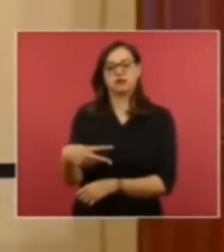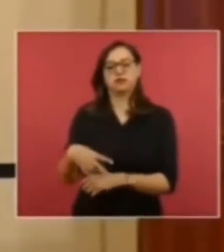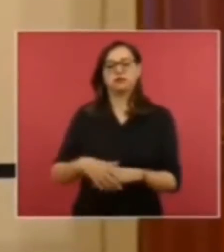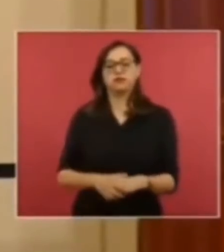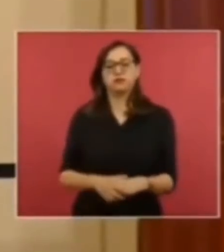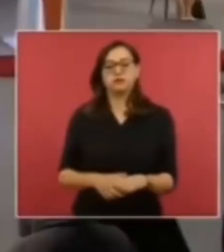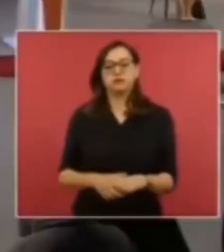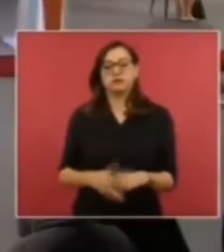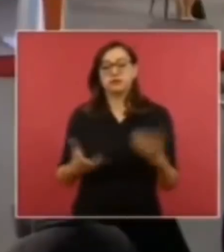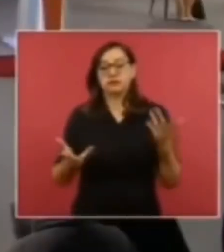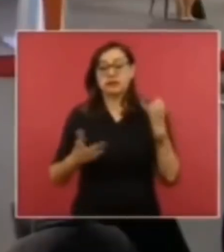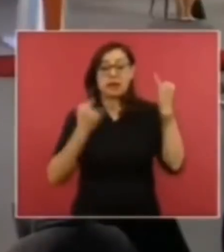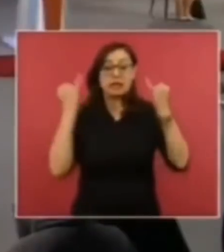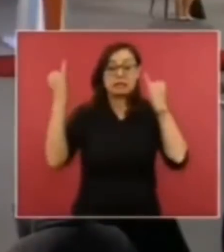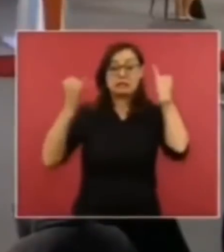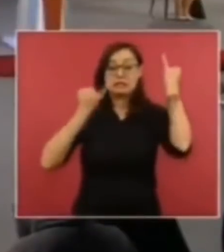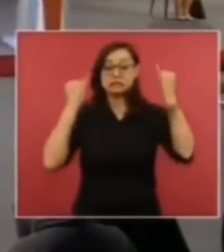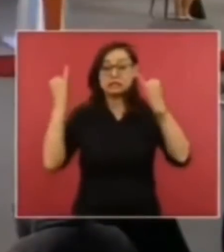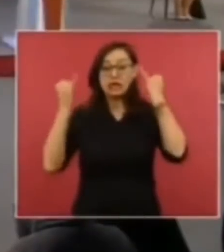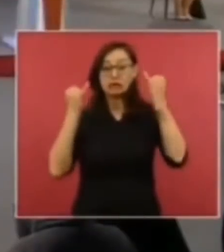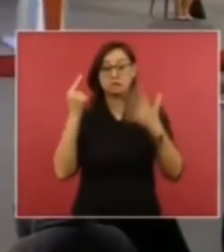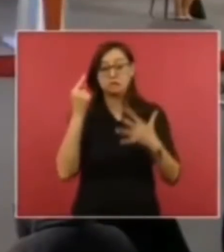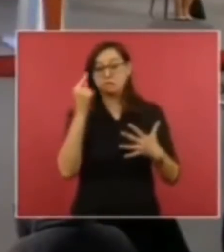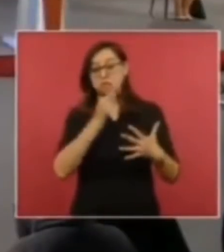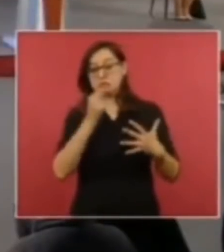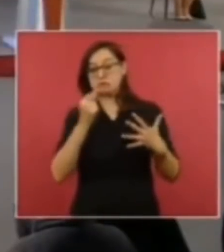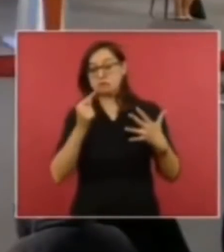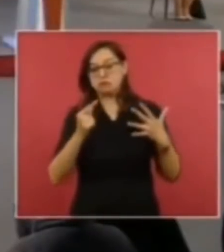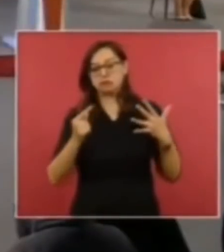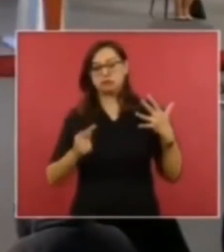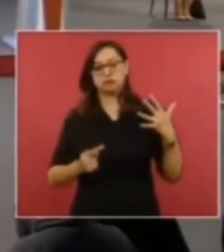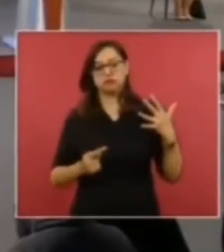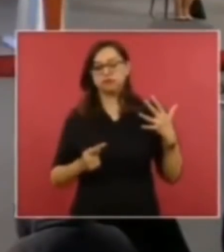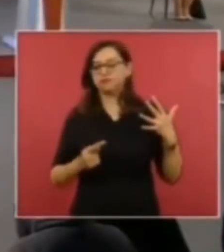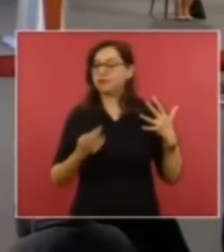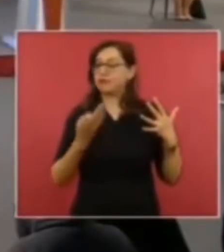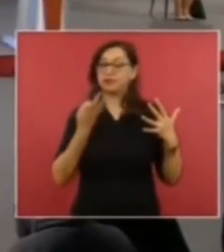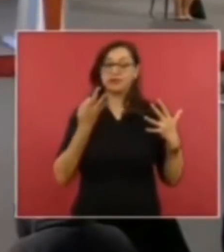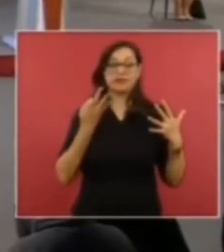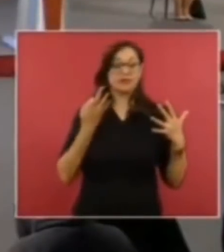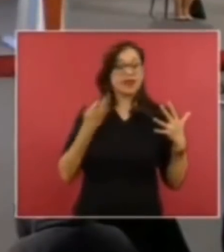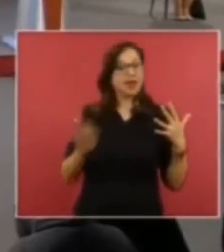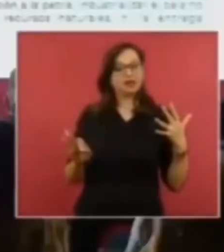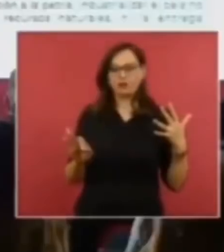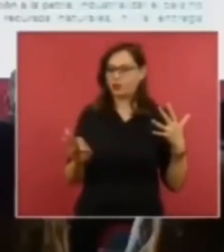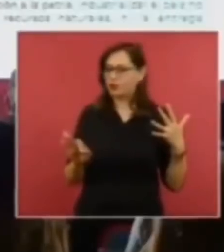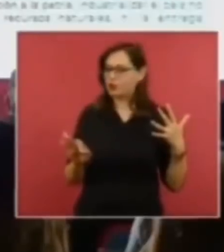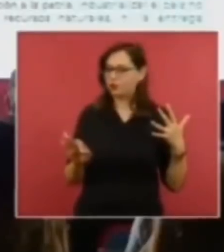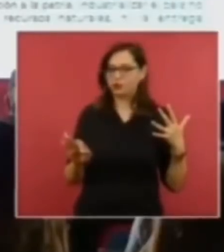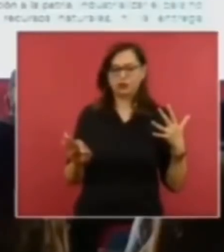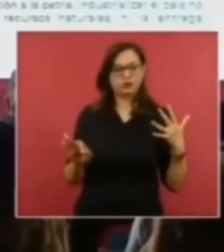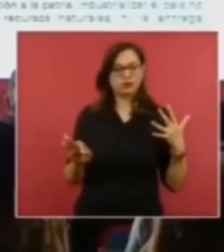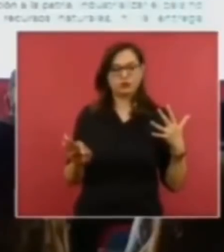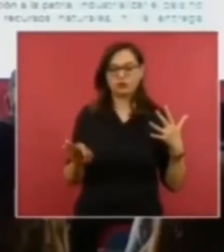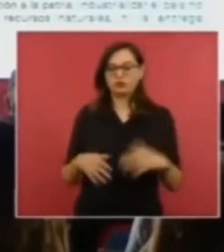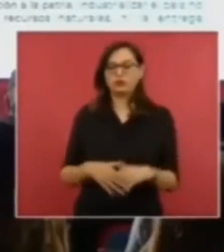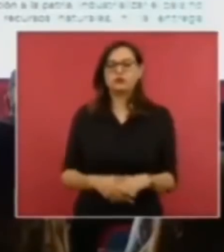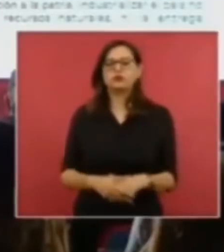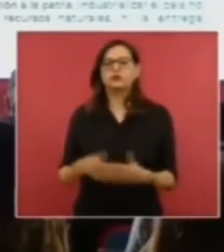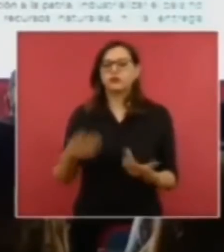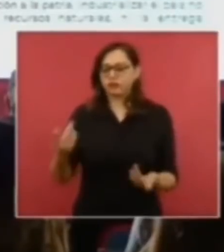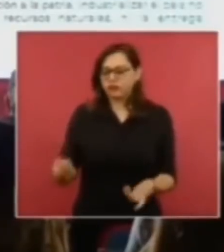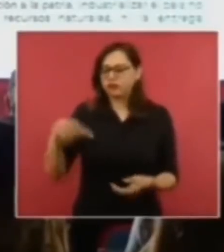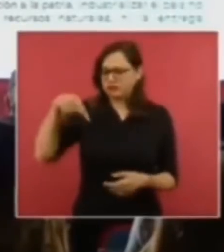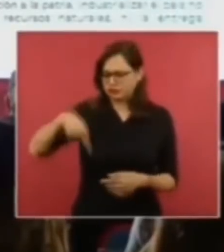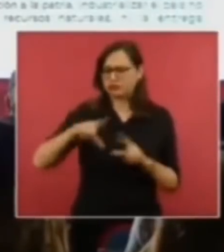El resto de las especulaciones al respecto son traición a la patria industrial del país.